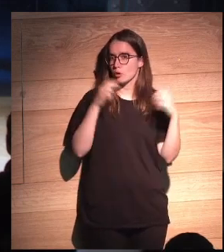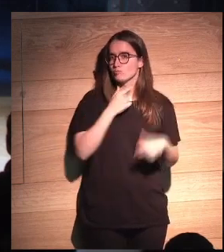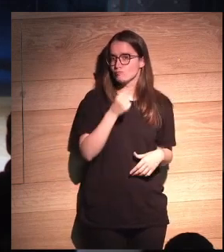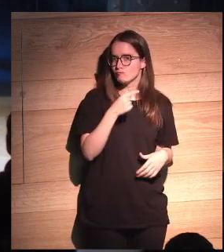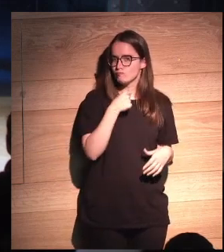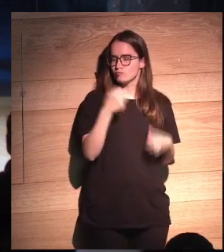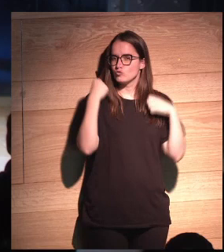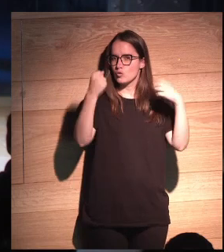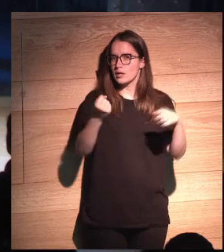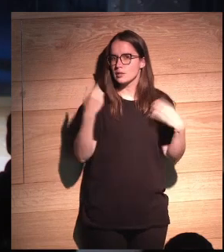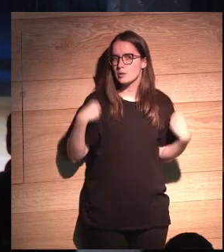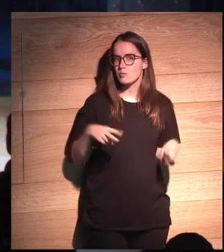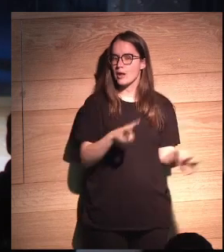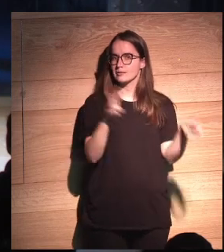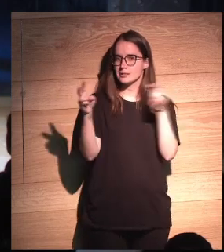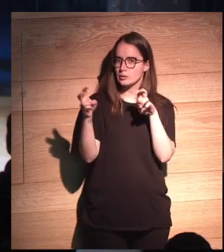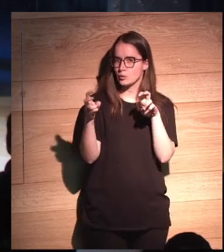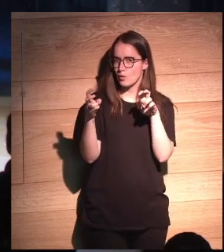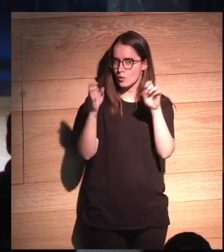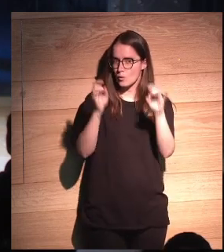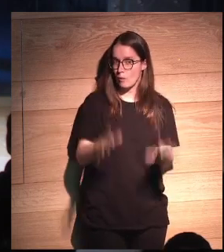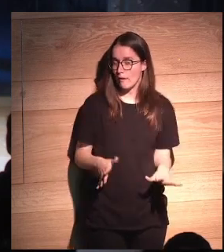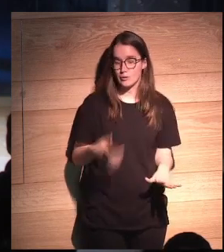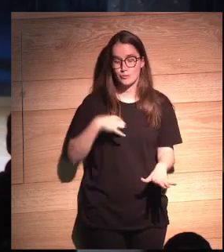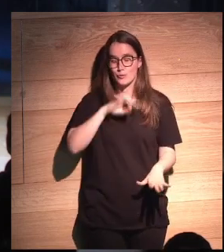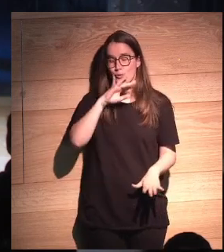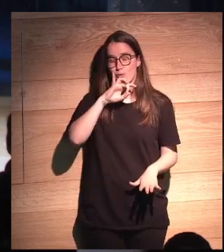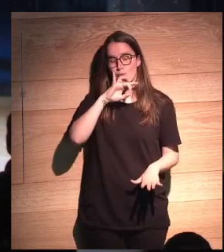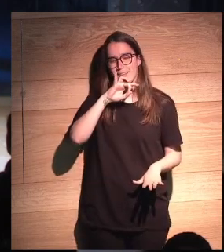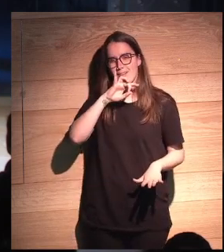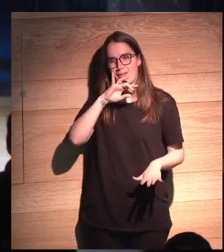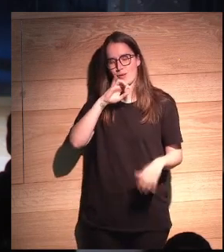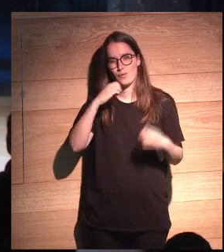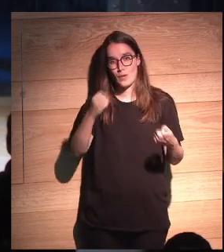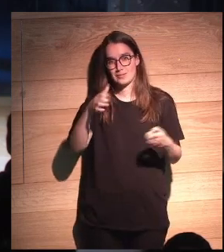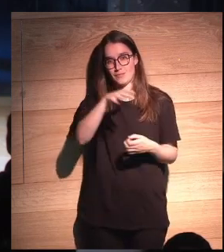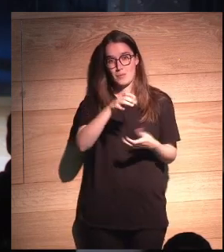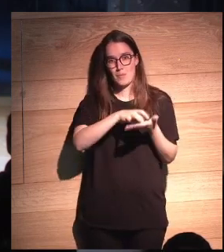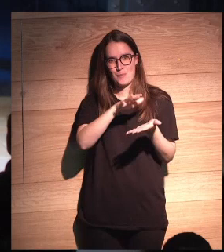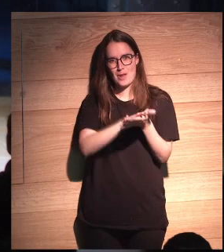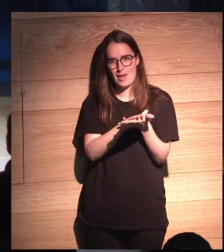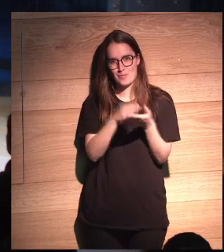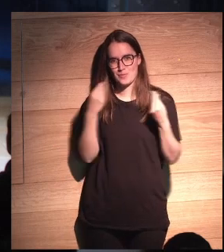increíble, como el mismo título de la peli, y no podemos estar más contentos de cómo ha ido por allá.